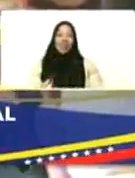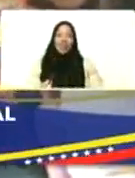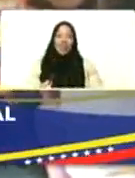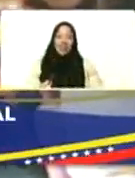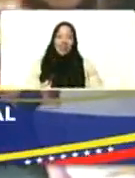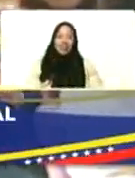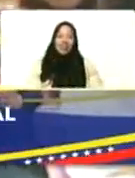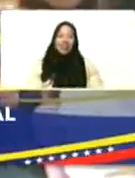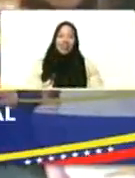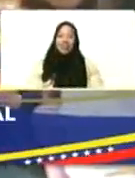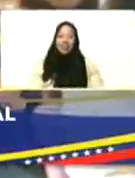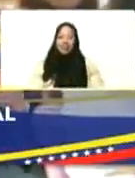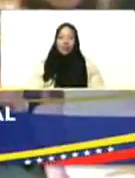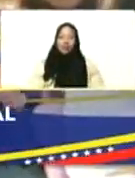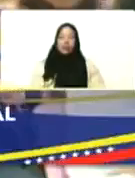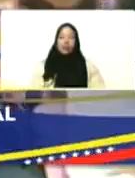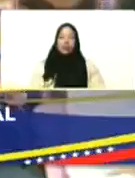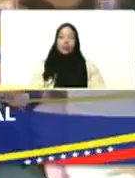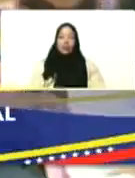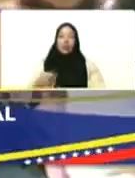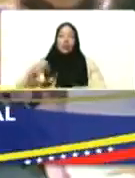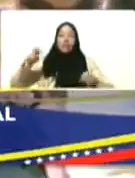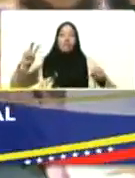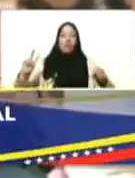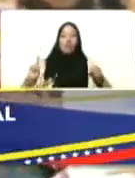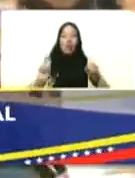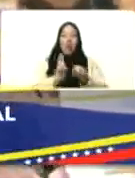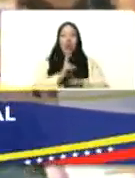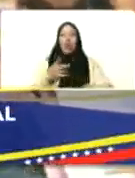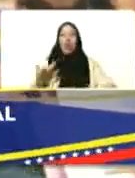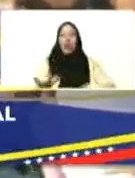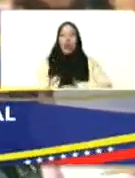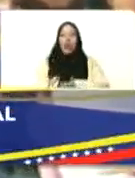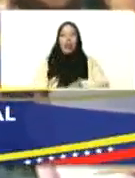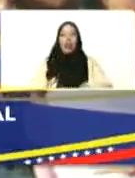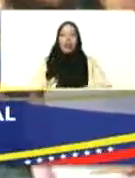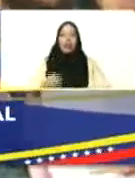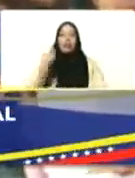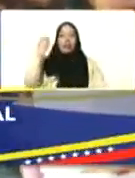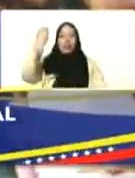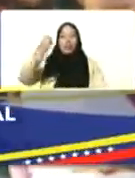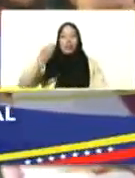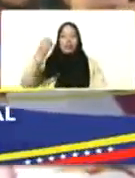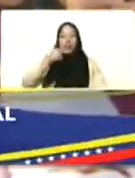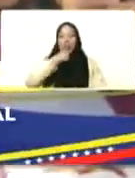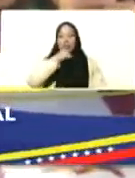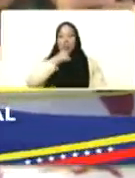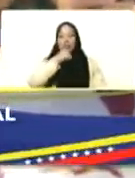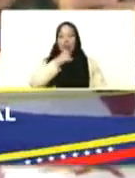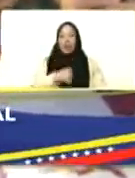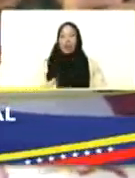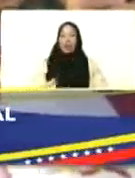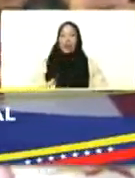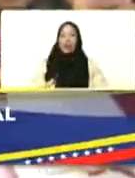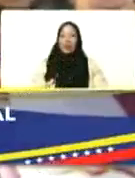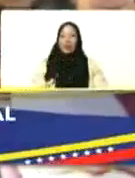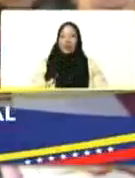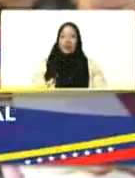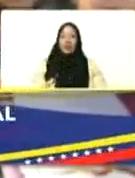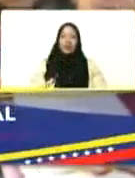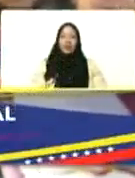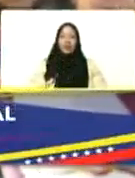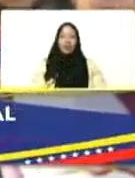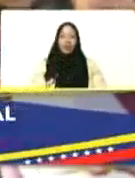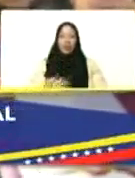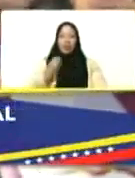Porque la violencia tiene su origen en la